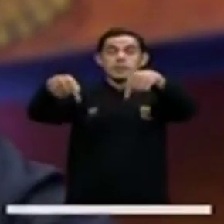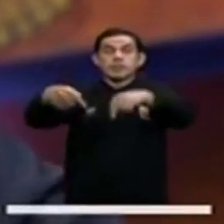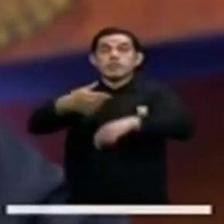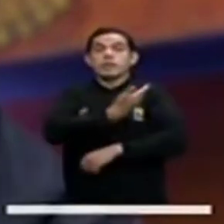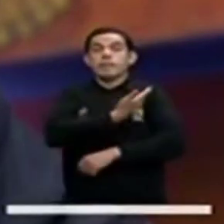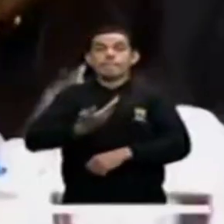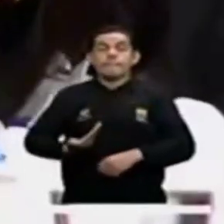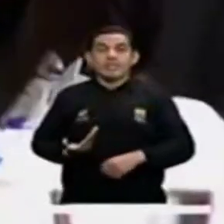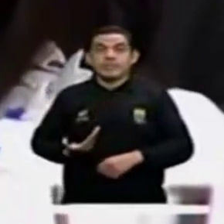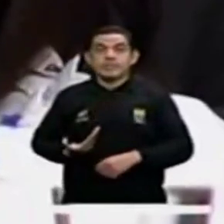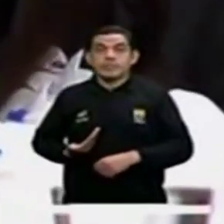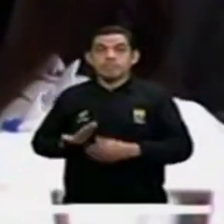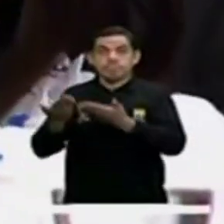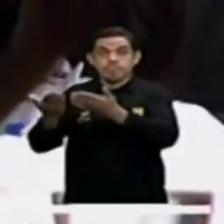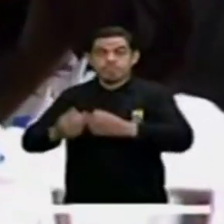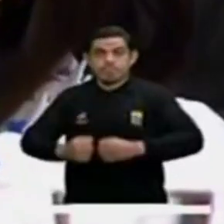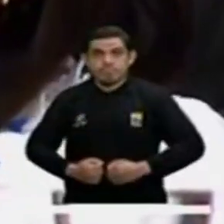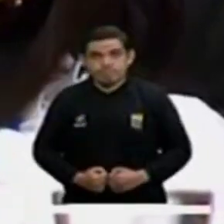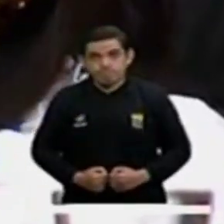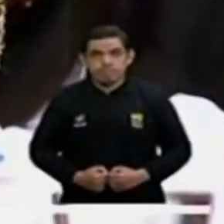Presidenta.